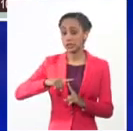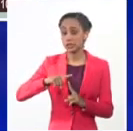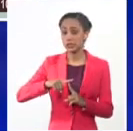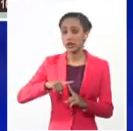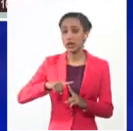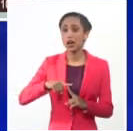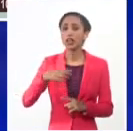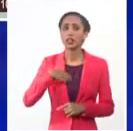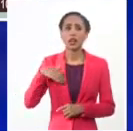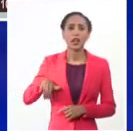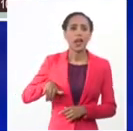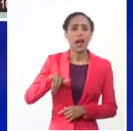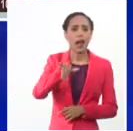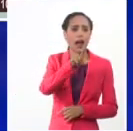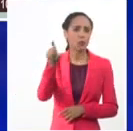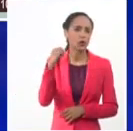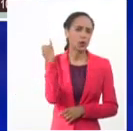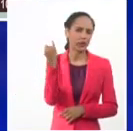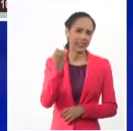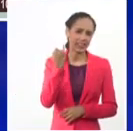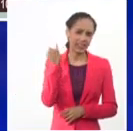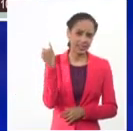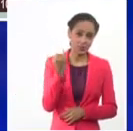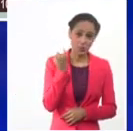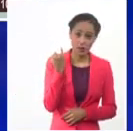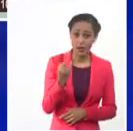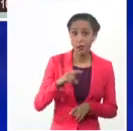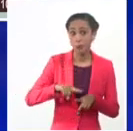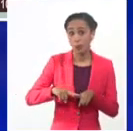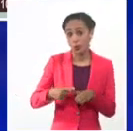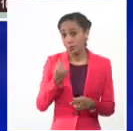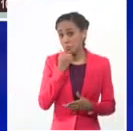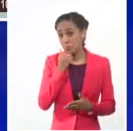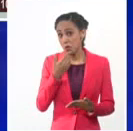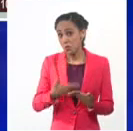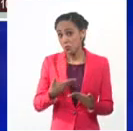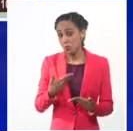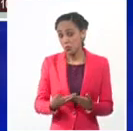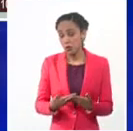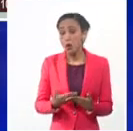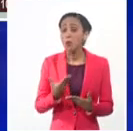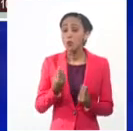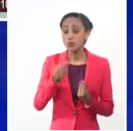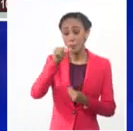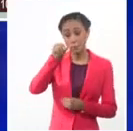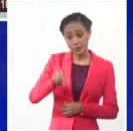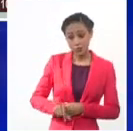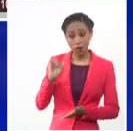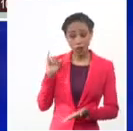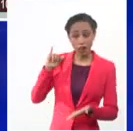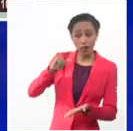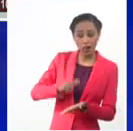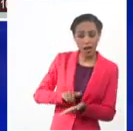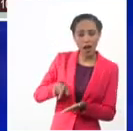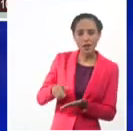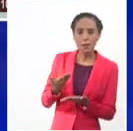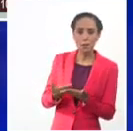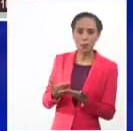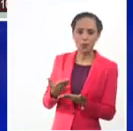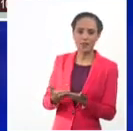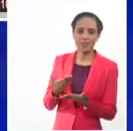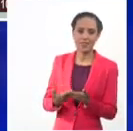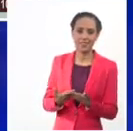aeropuerto internacional, que hay un número de los pasajeros que se le hace el PCR. Además de que